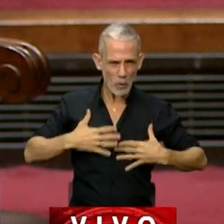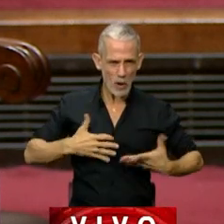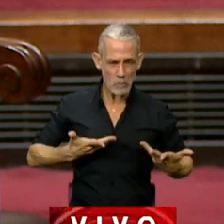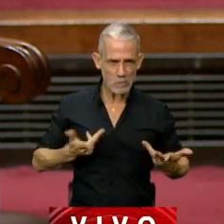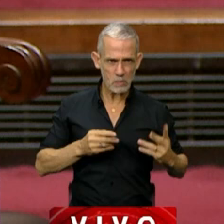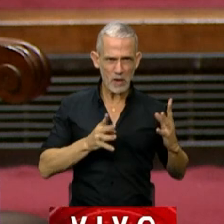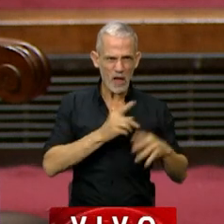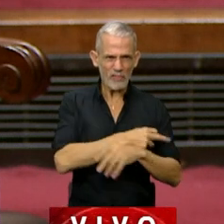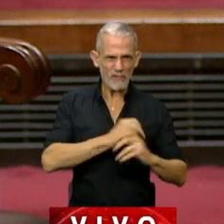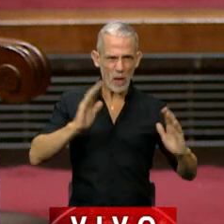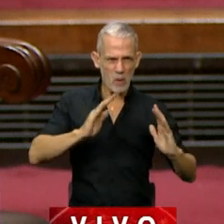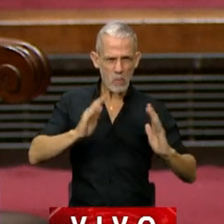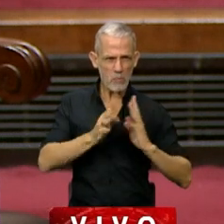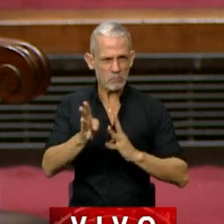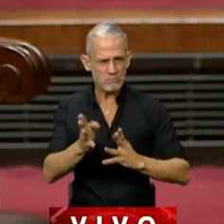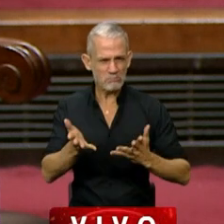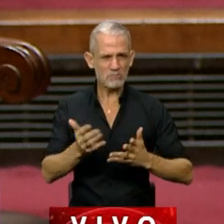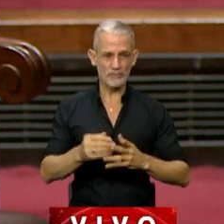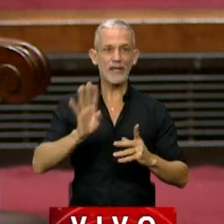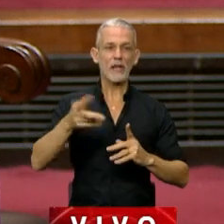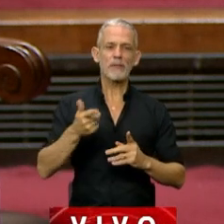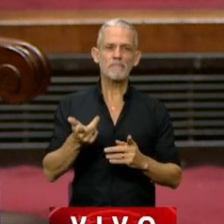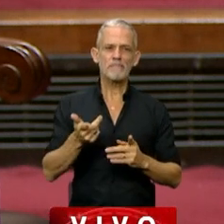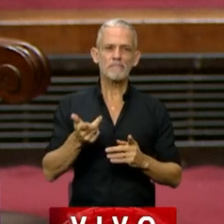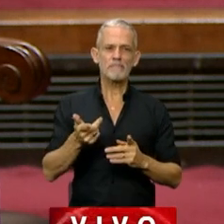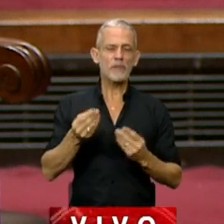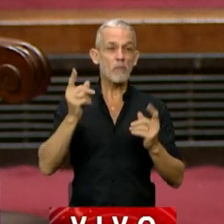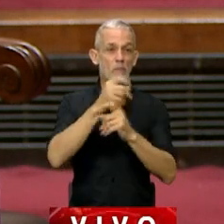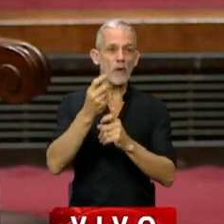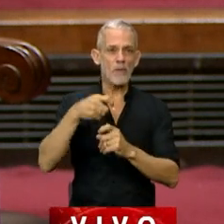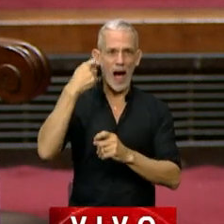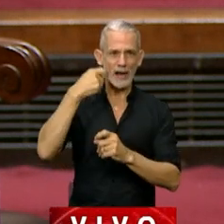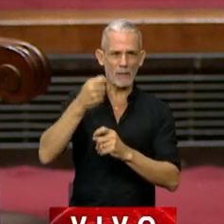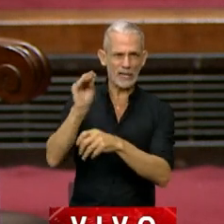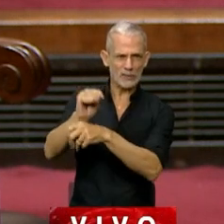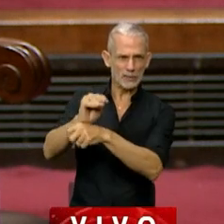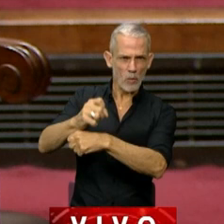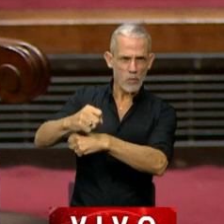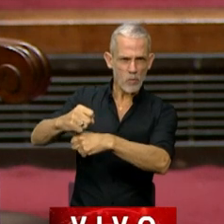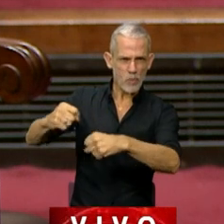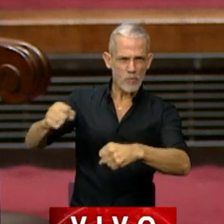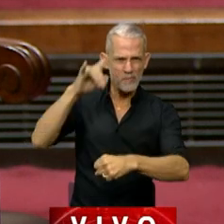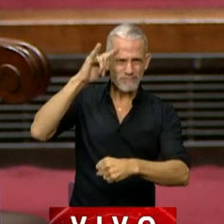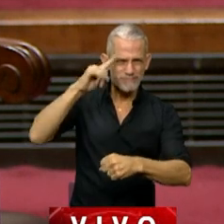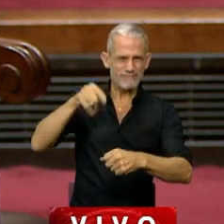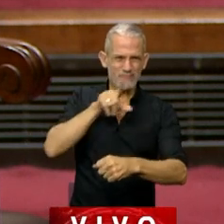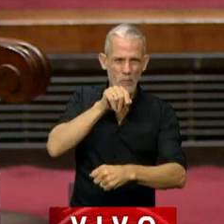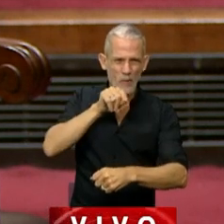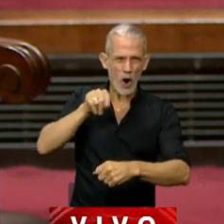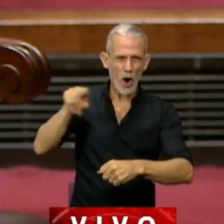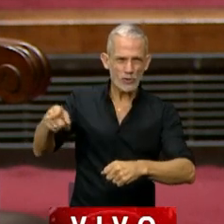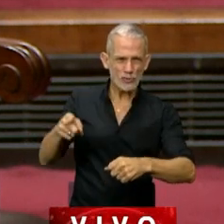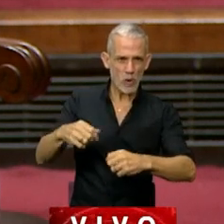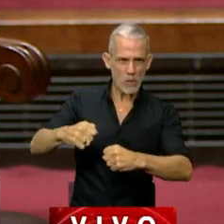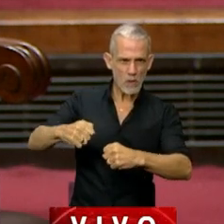También tenemos un problema que está vinculado al engorde de animales, particularmente en la industria avícola, con un